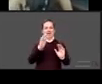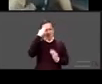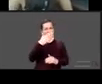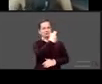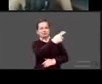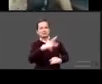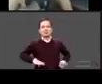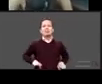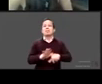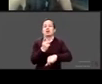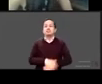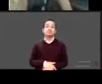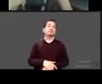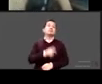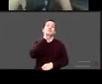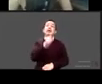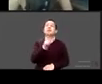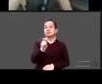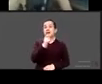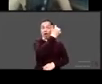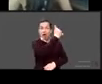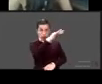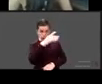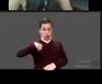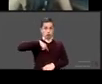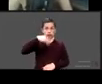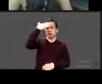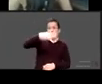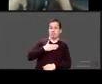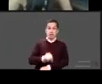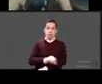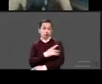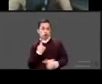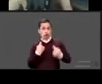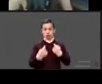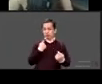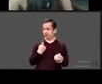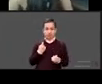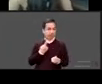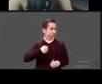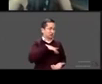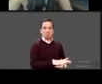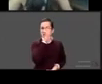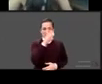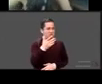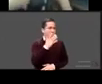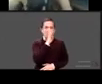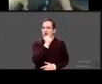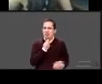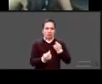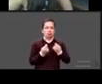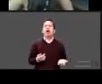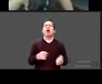sabemos controlar nuestras emociones. La mayoría de nosotros, si alguien se nos atraviesa, por ejemplo, en la calle, es muy probable que les gritemos, ¿no? Es muy probable